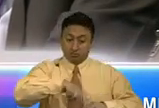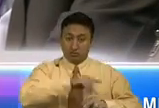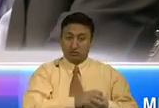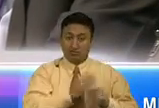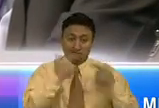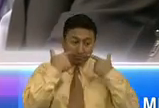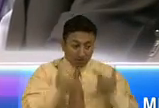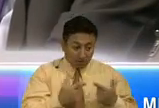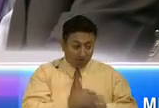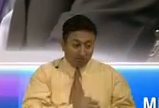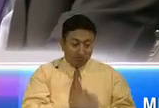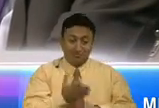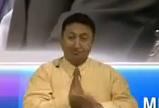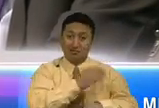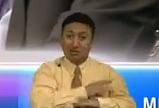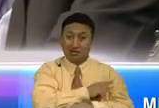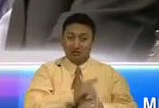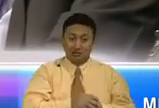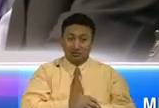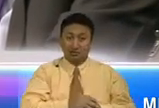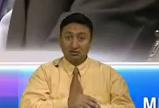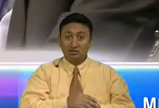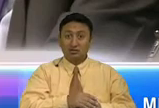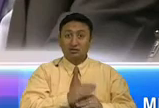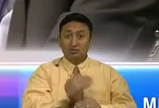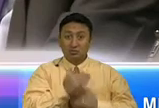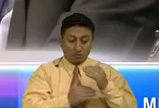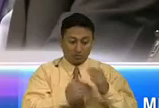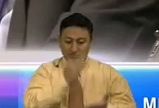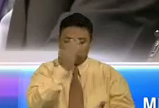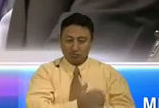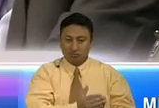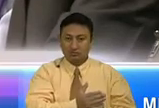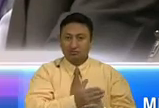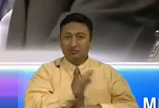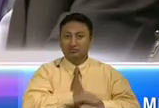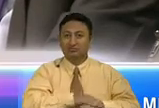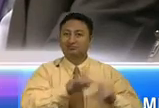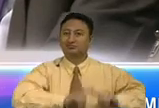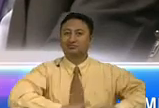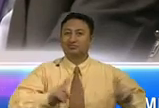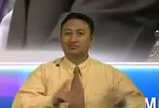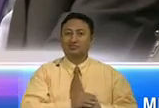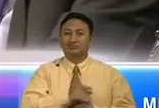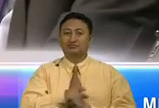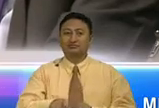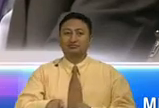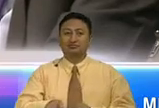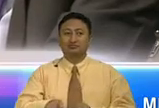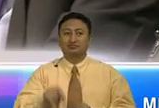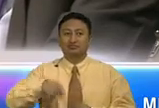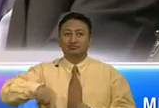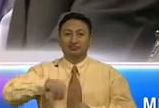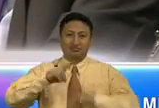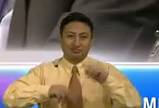supieron suspender o emitir sus criterios contrarios a lo que se estaba haciendo a su debido